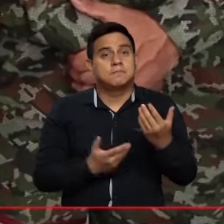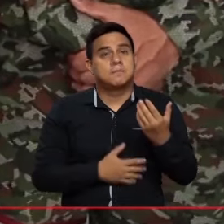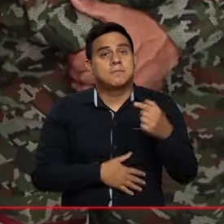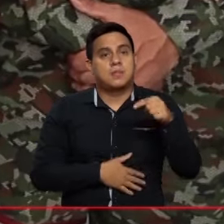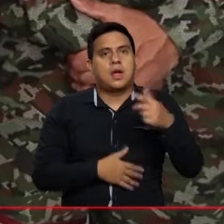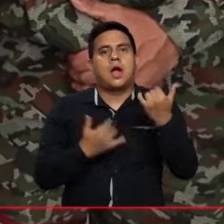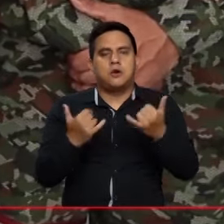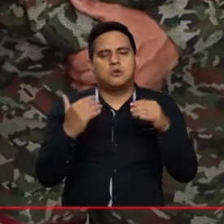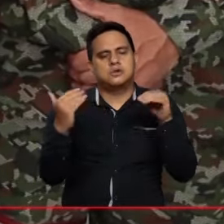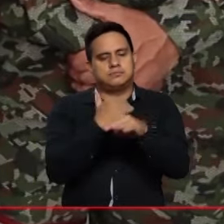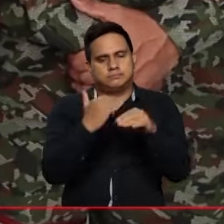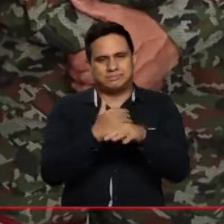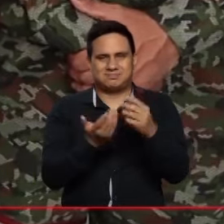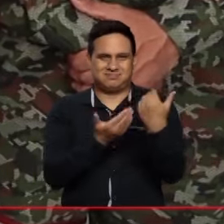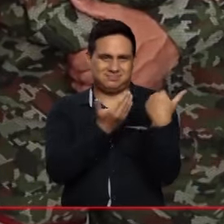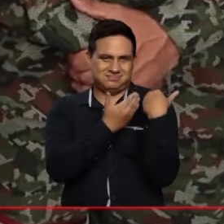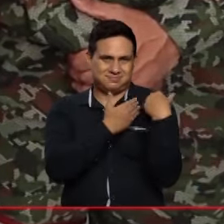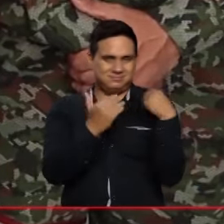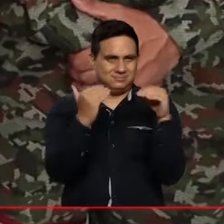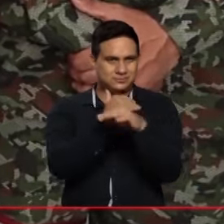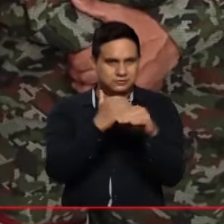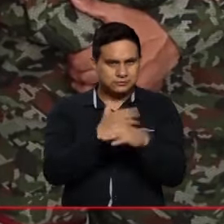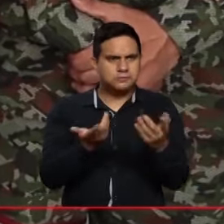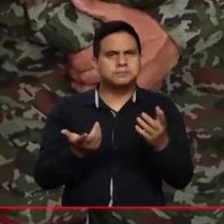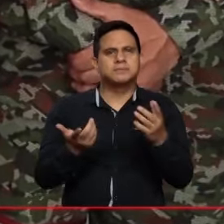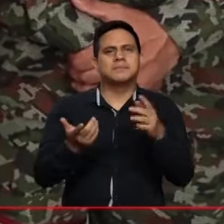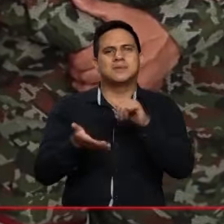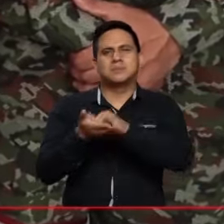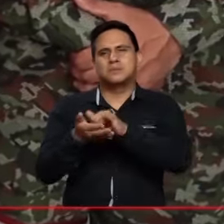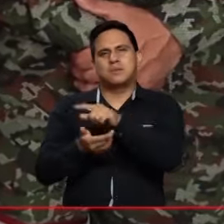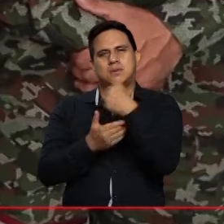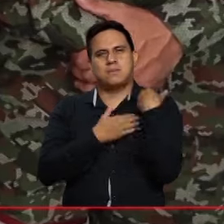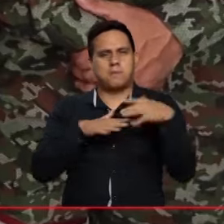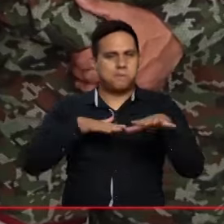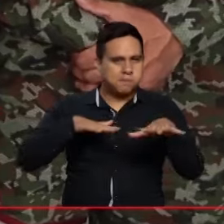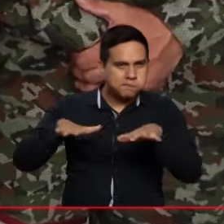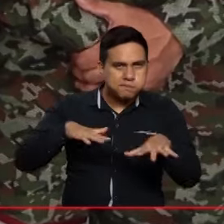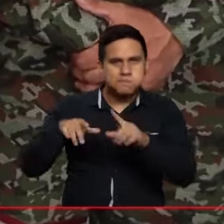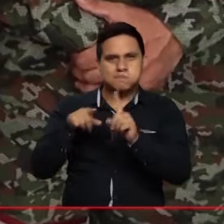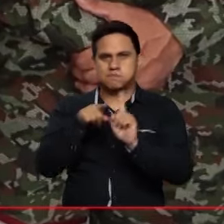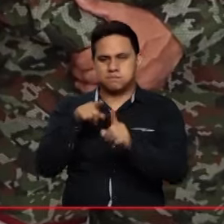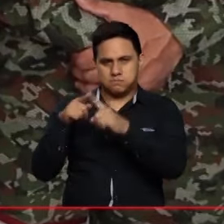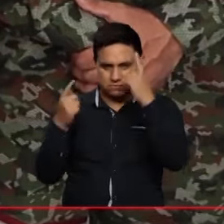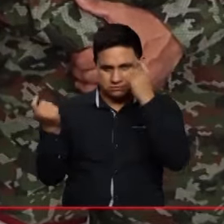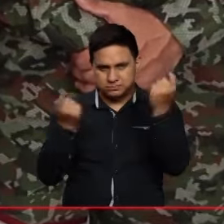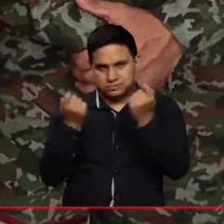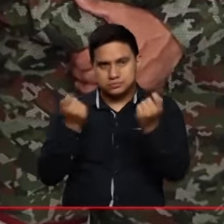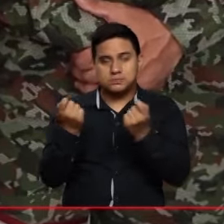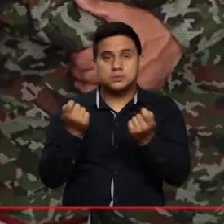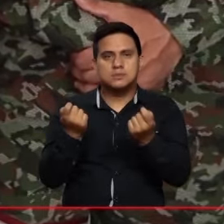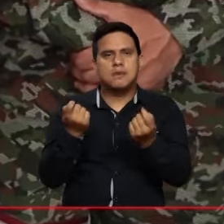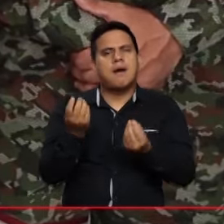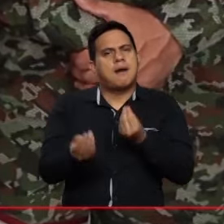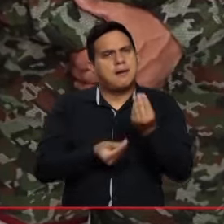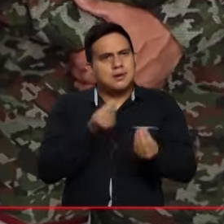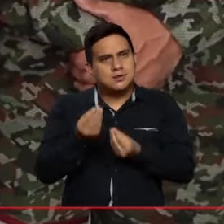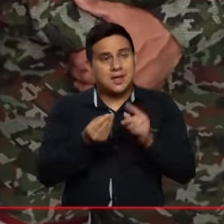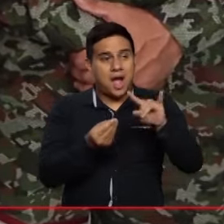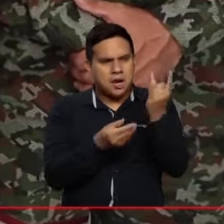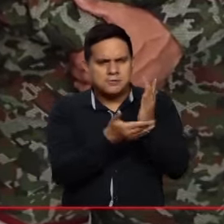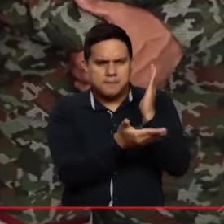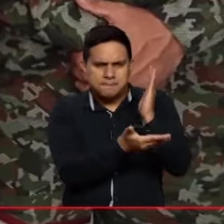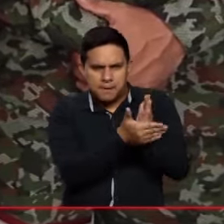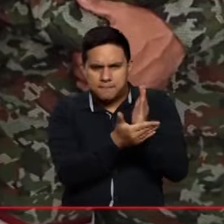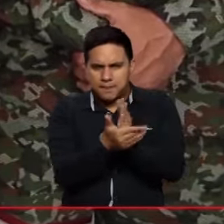torno a Invías, el Servicio Geológico Nacional, la Unidad de Gestión del Riesgo, para poder determinar todos los puntos críticos y poder